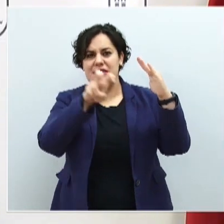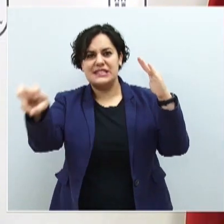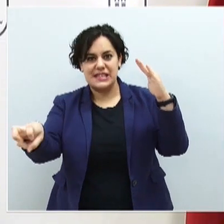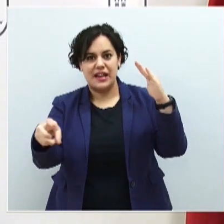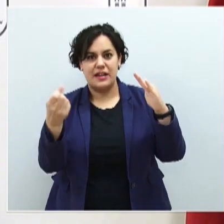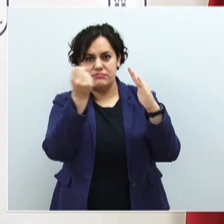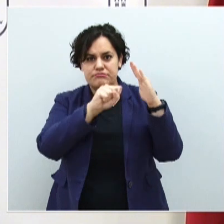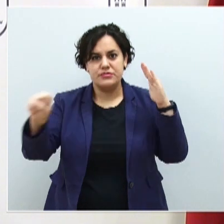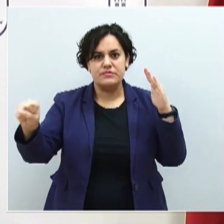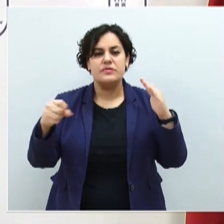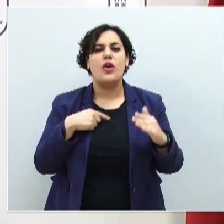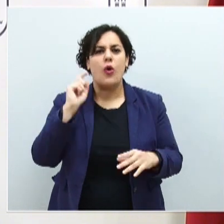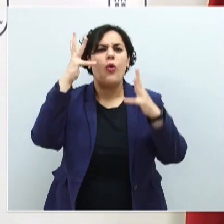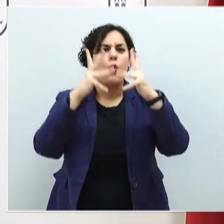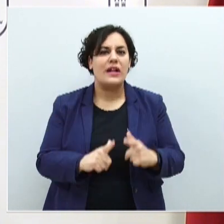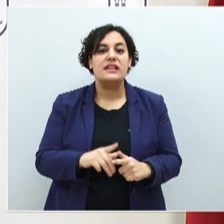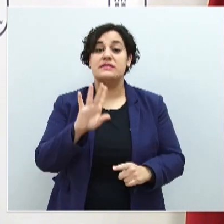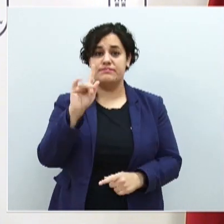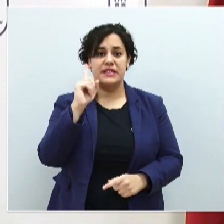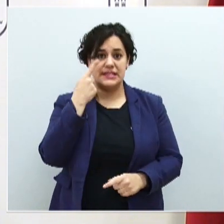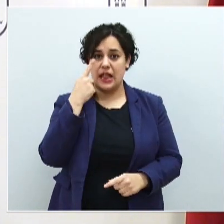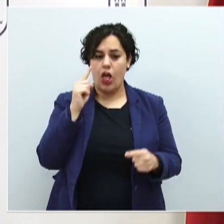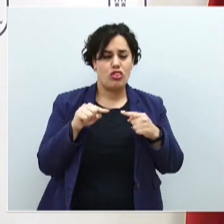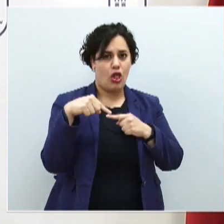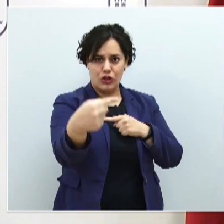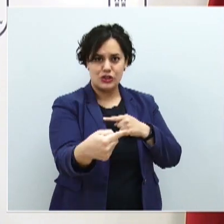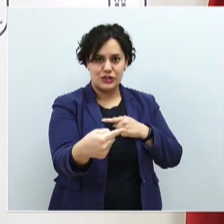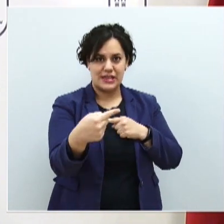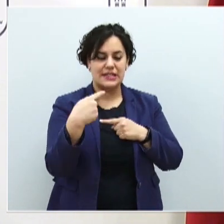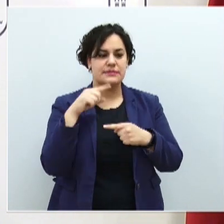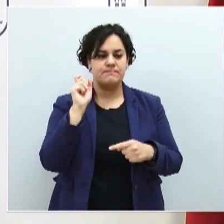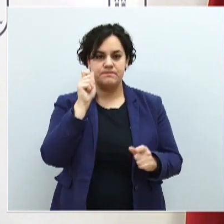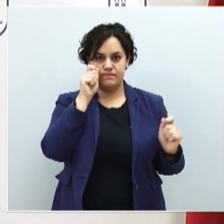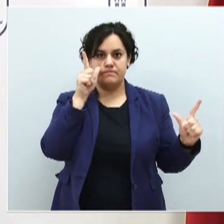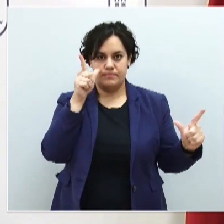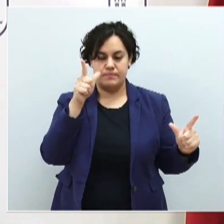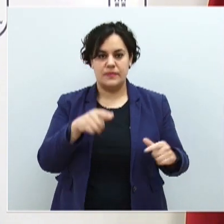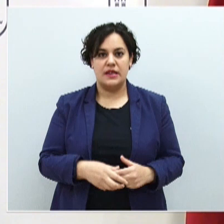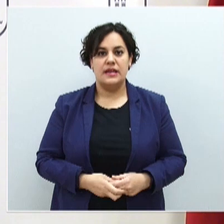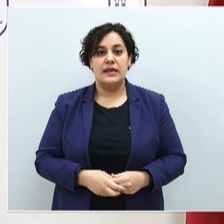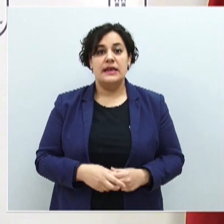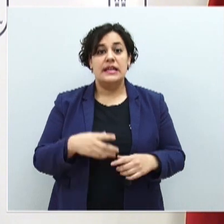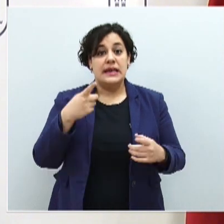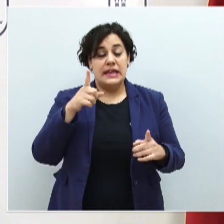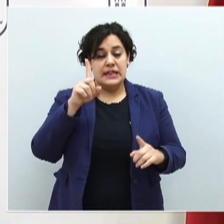siendo detectadas diariamente. Se informa a las direcciones del área y nosotros vamos en